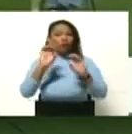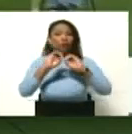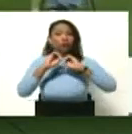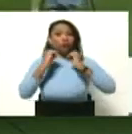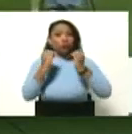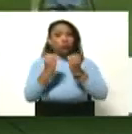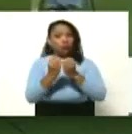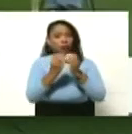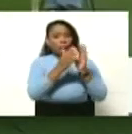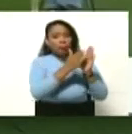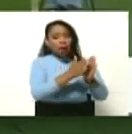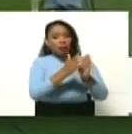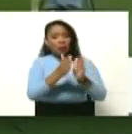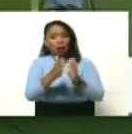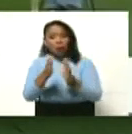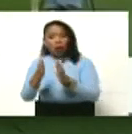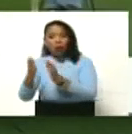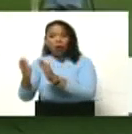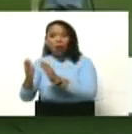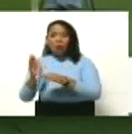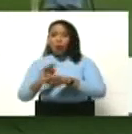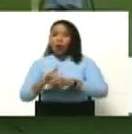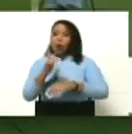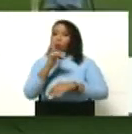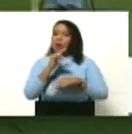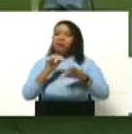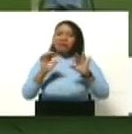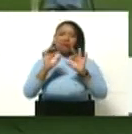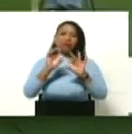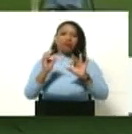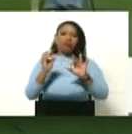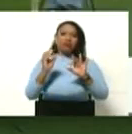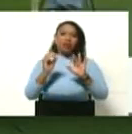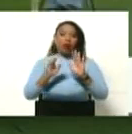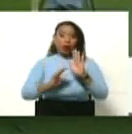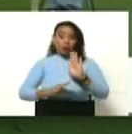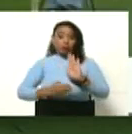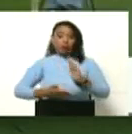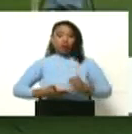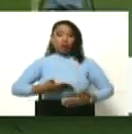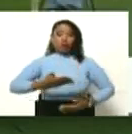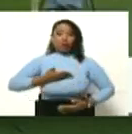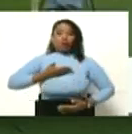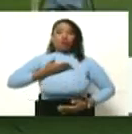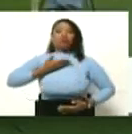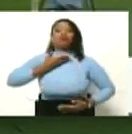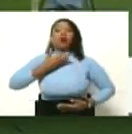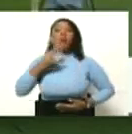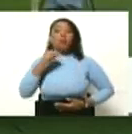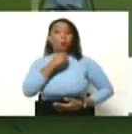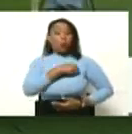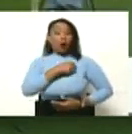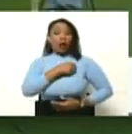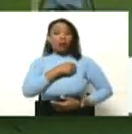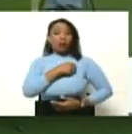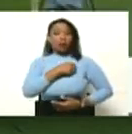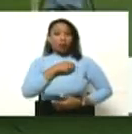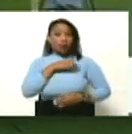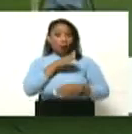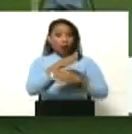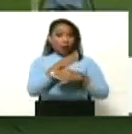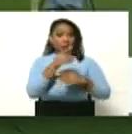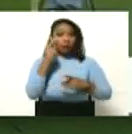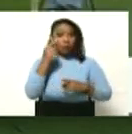organización. Porque no hay nada que suba más la moral cuando se va a una batalla que saber lo que va a hacer cada